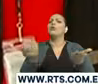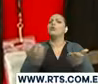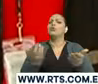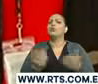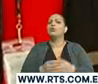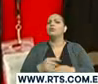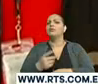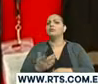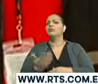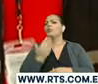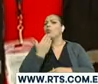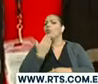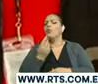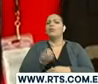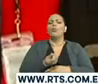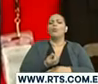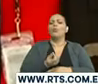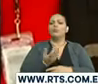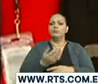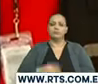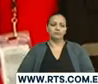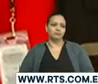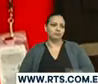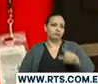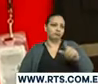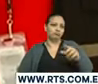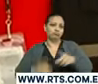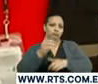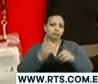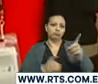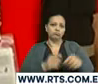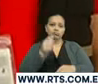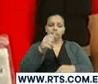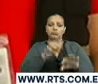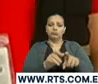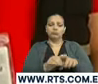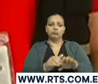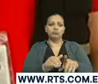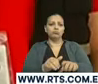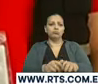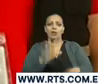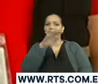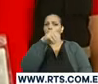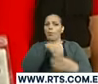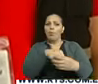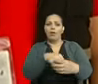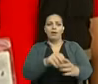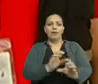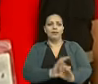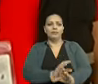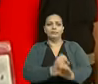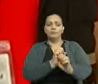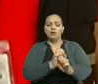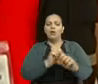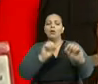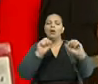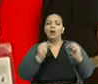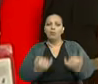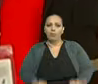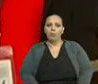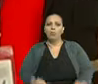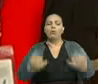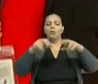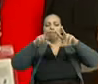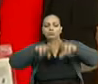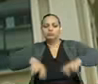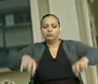genera de esos departamentos y en esos departamentos está la información que necesitamos para verificar si existe o no